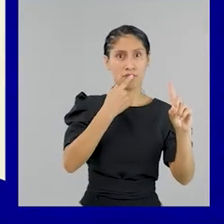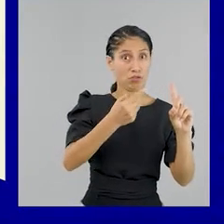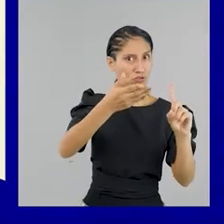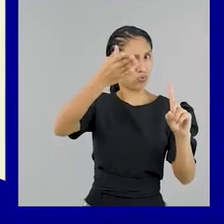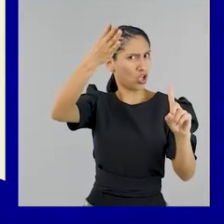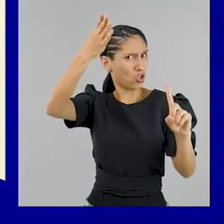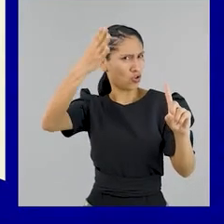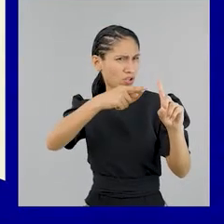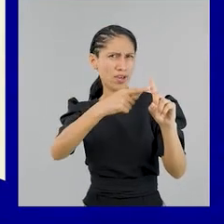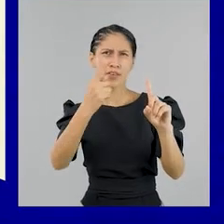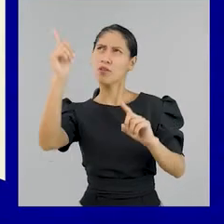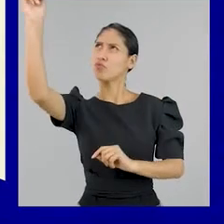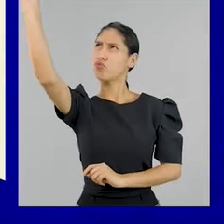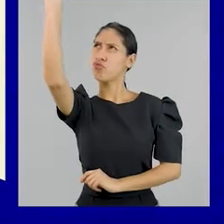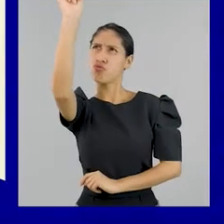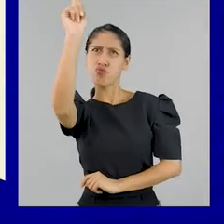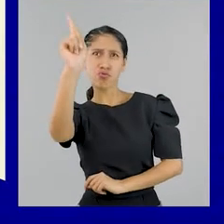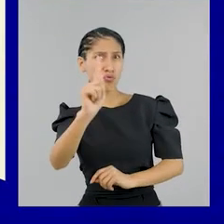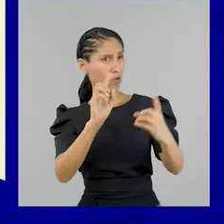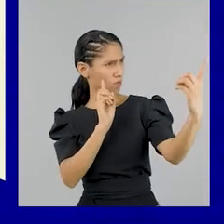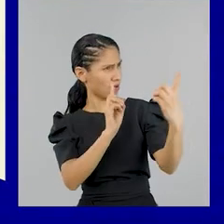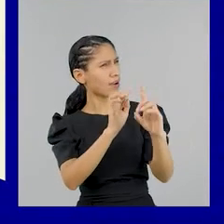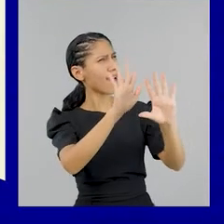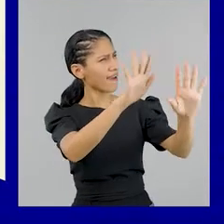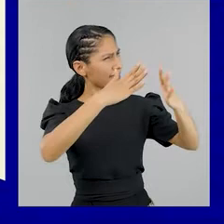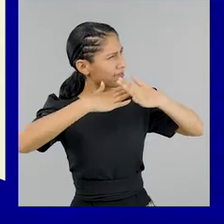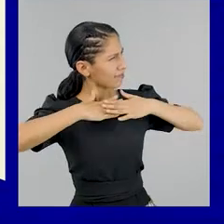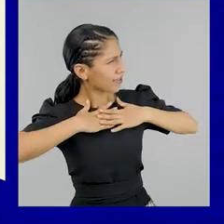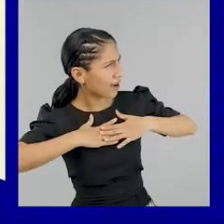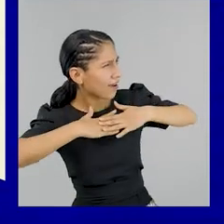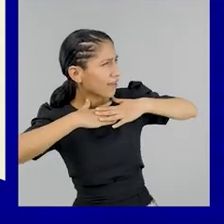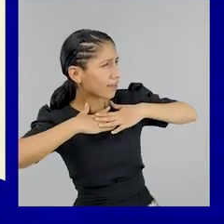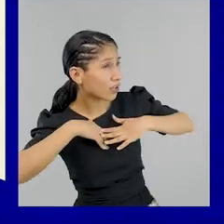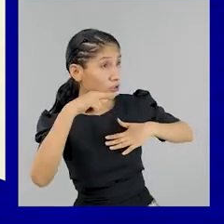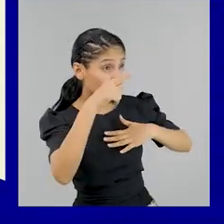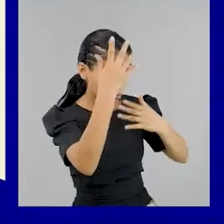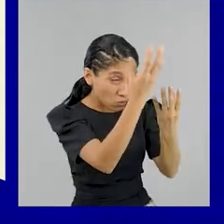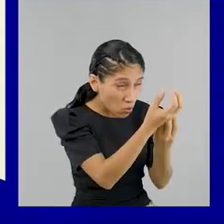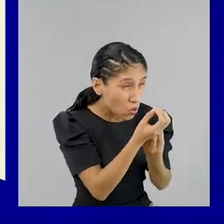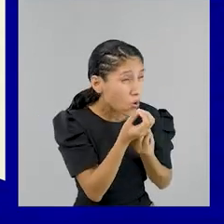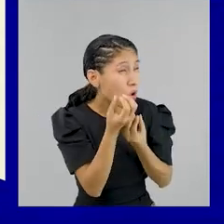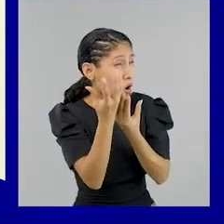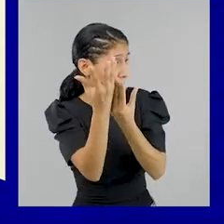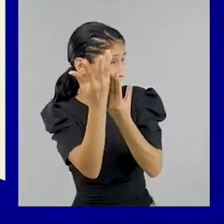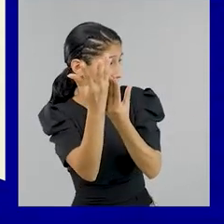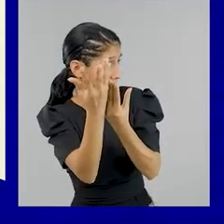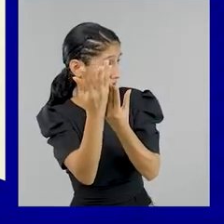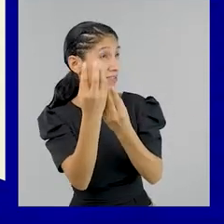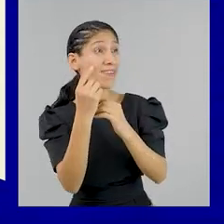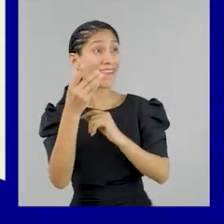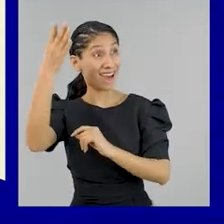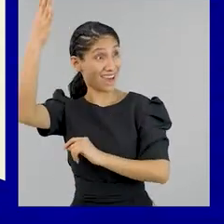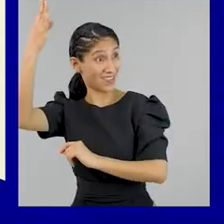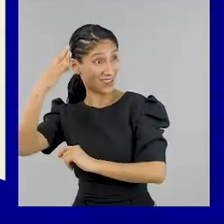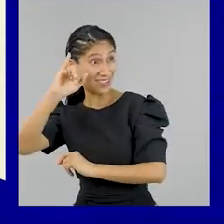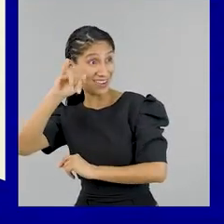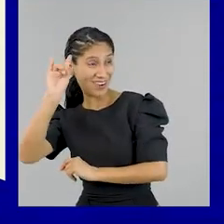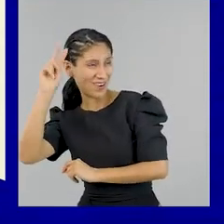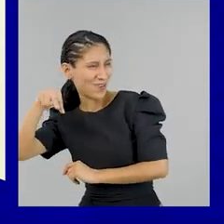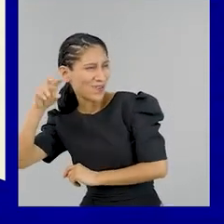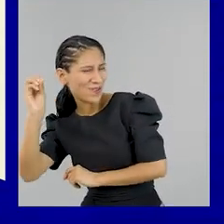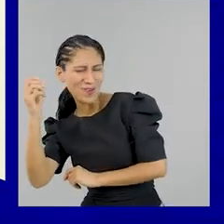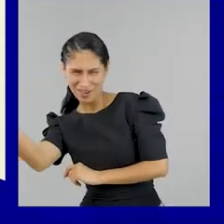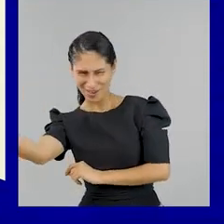ojos: vengo del cielo para apaciguar tu cólera, si obedecieras. Y me envía Juno, la diosa de